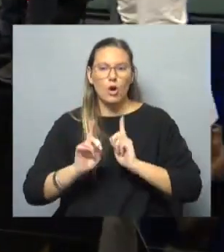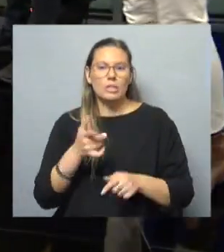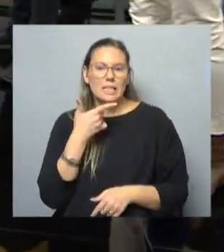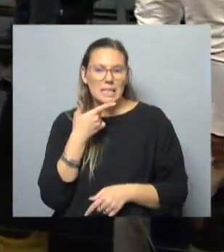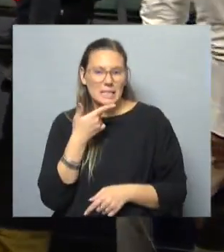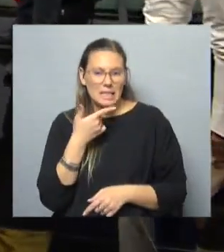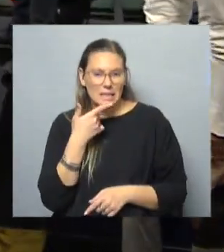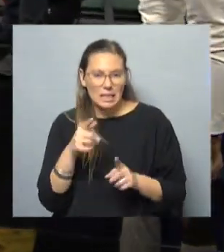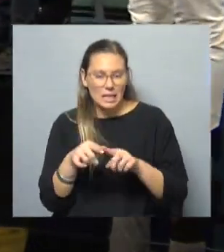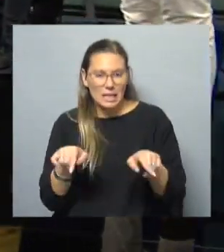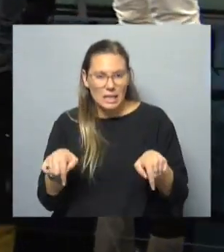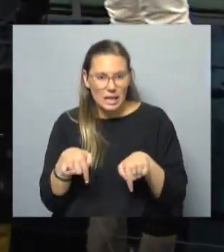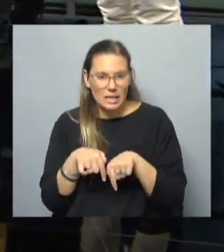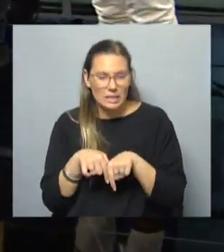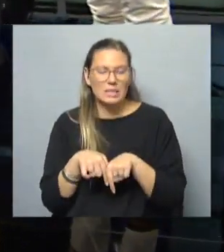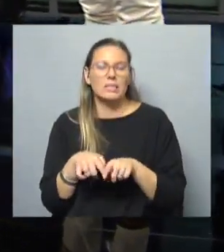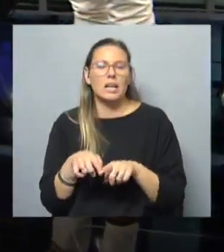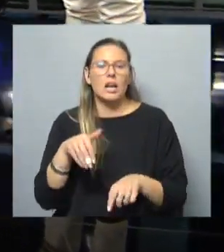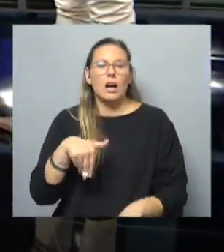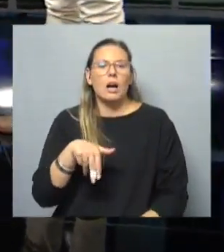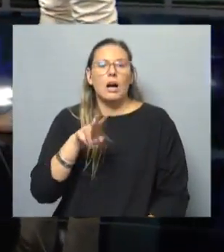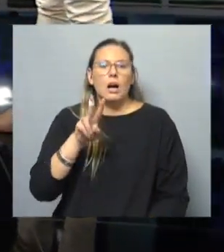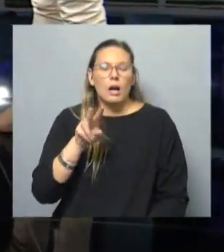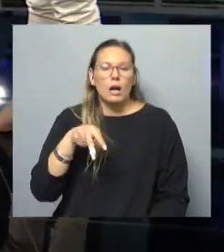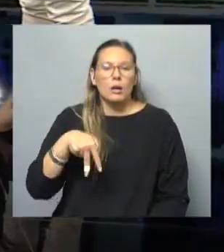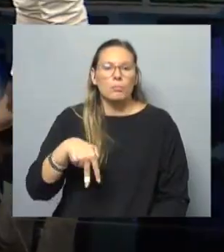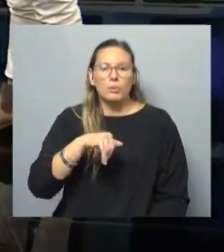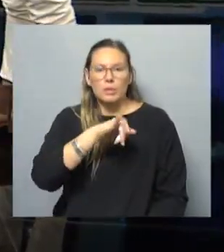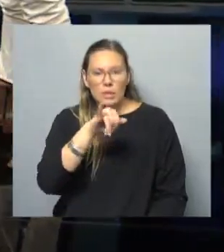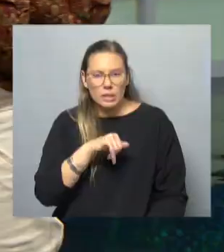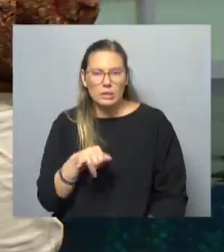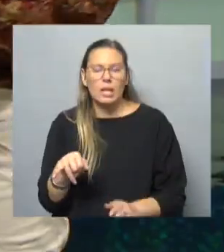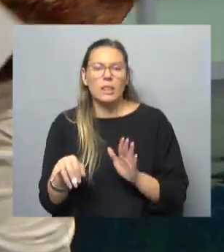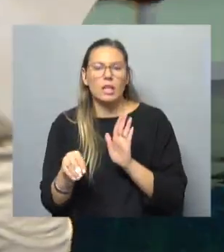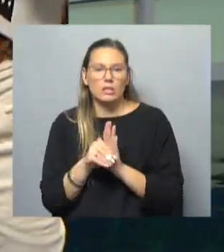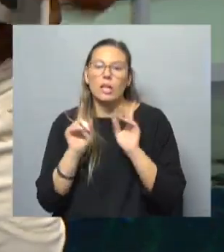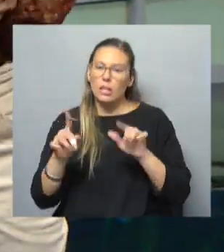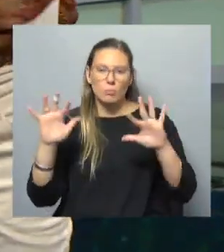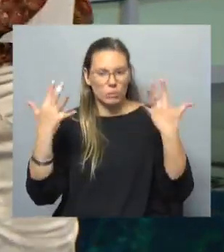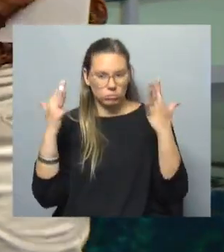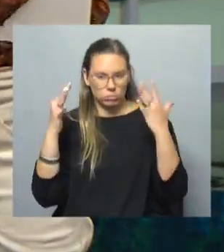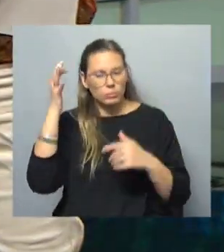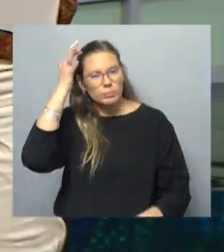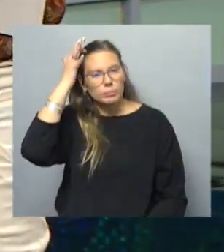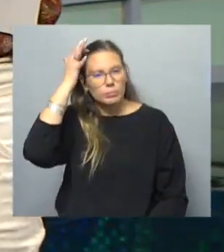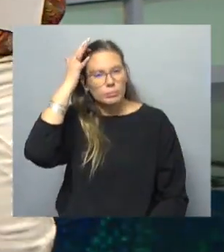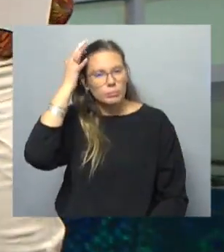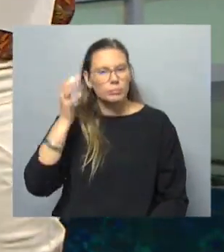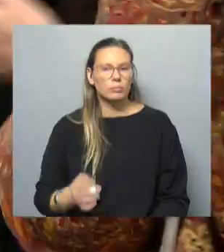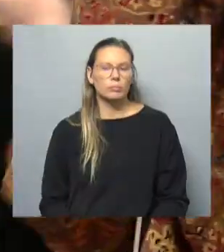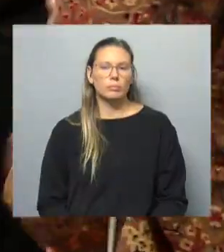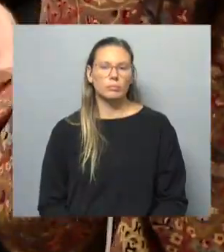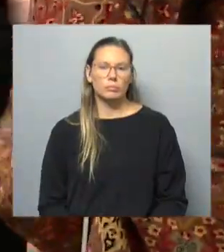septiembre en la Sala Zabala Muniz del Teatro Solís. Muchas gracias. Sí, vamos a, también a recibirlos con un aplauso.